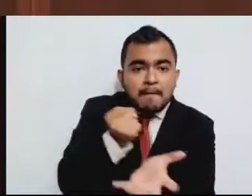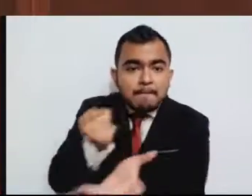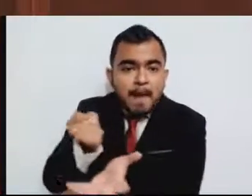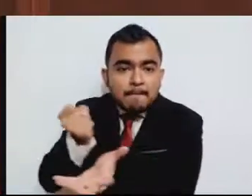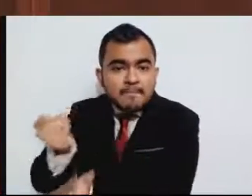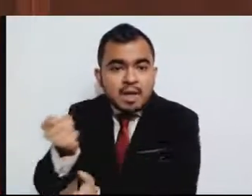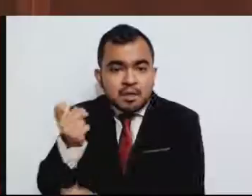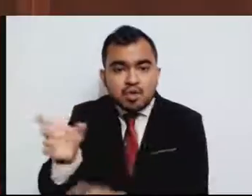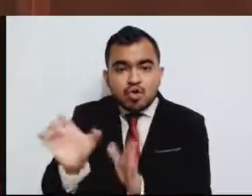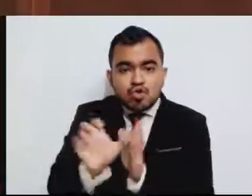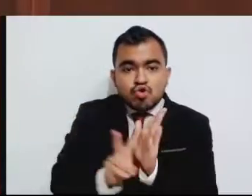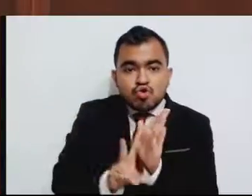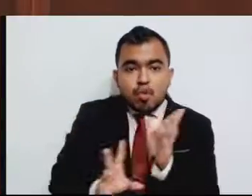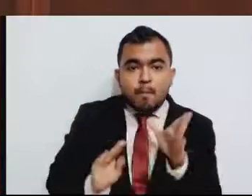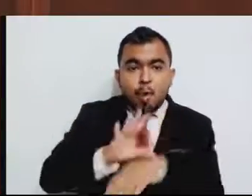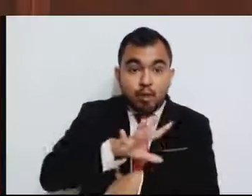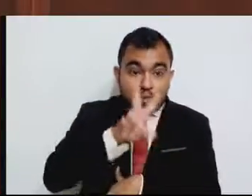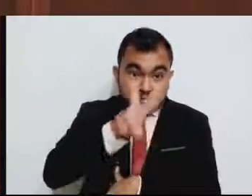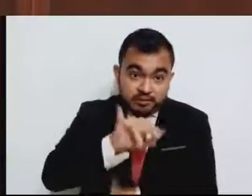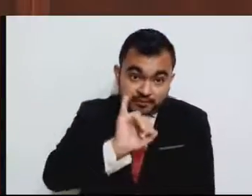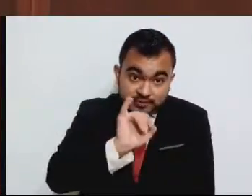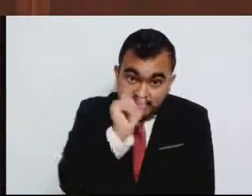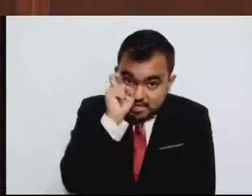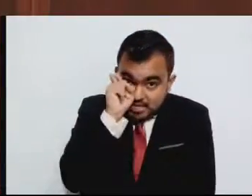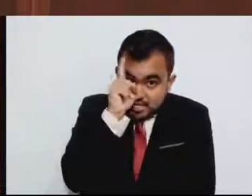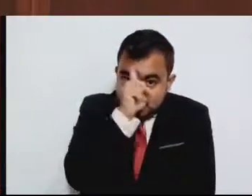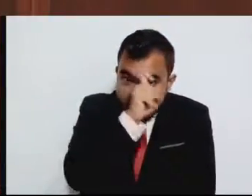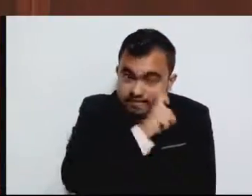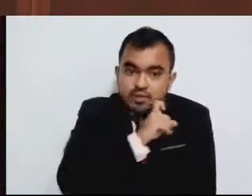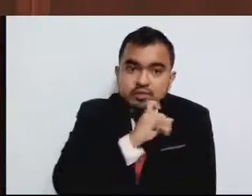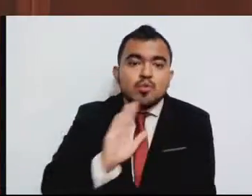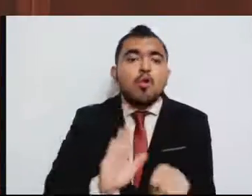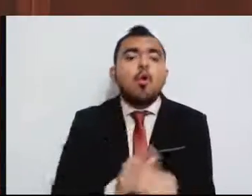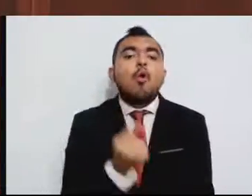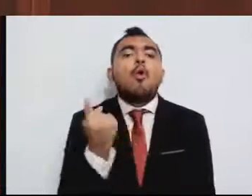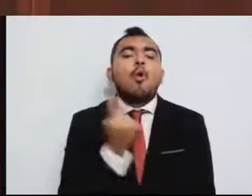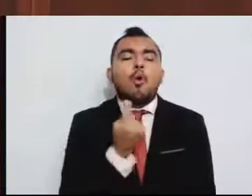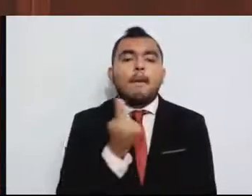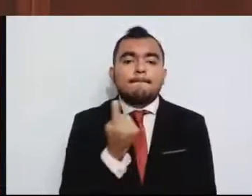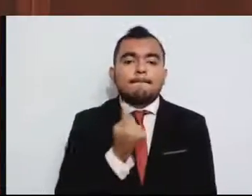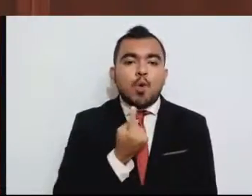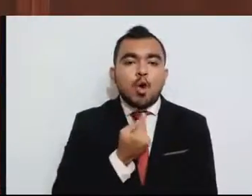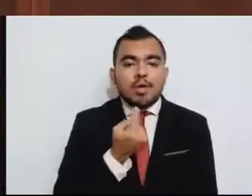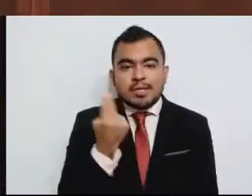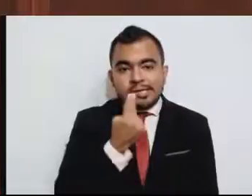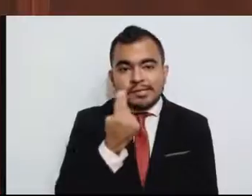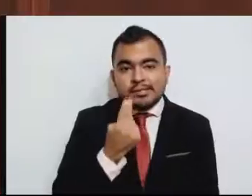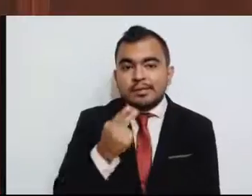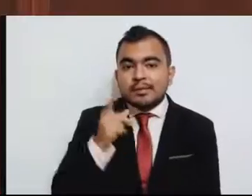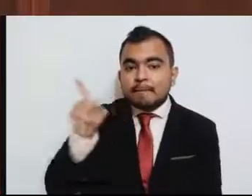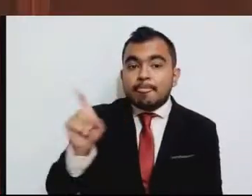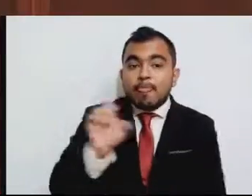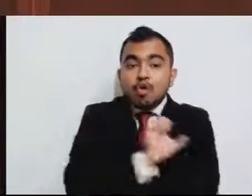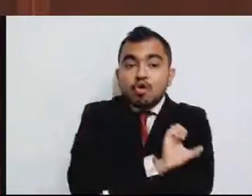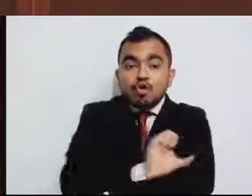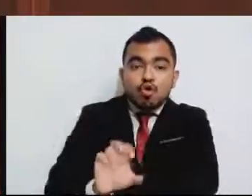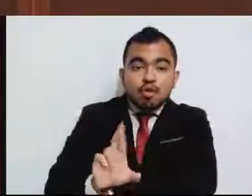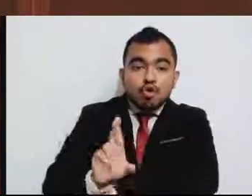por cierto son de difícil acceso porque se tienen que requerir a las coordinadoras municipales